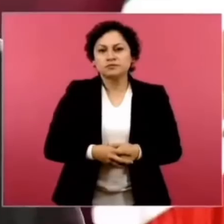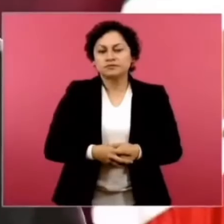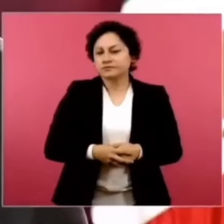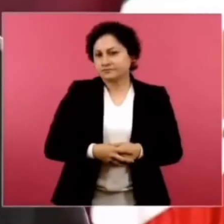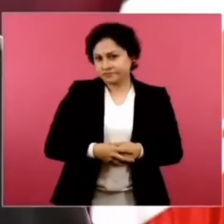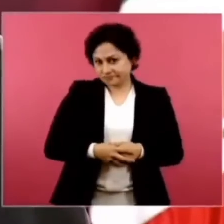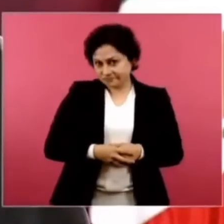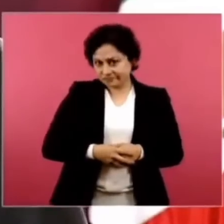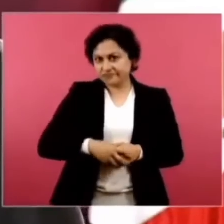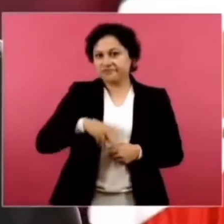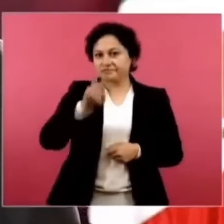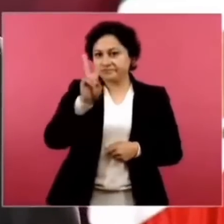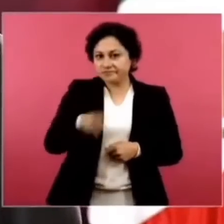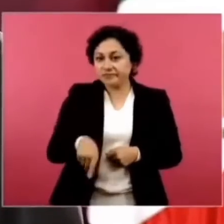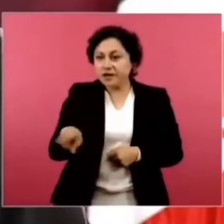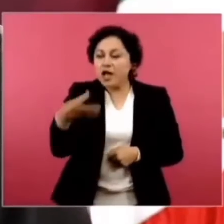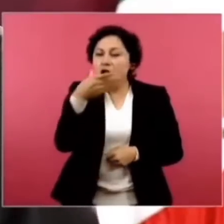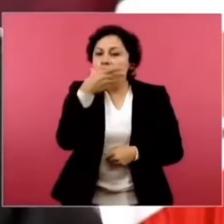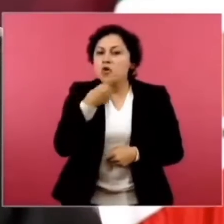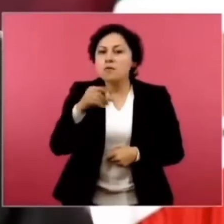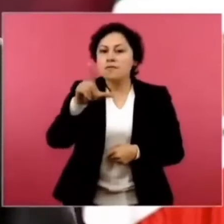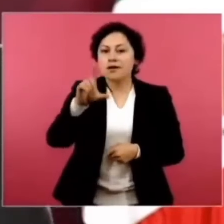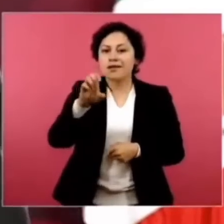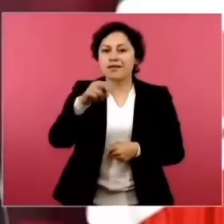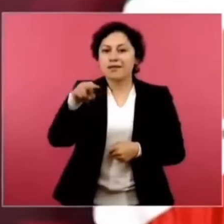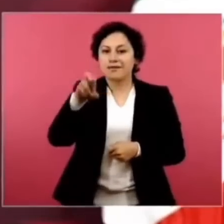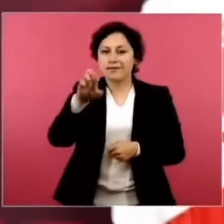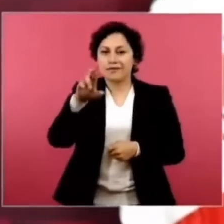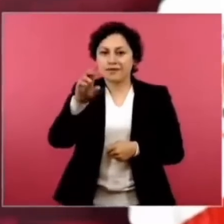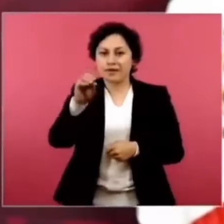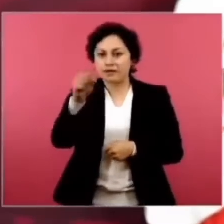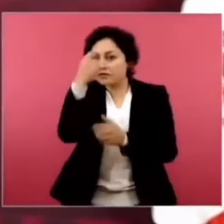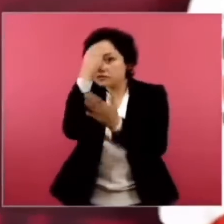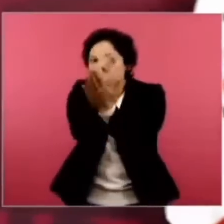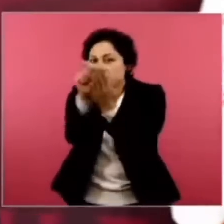Incluso Leñero escribió un libro que se llama así,